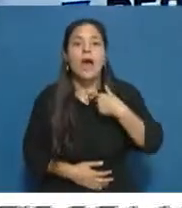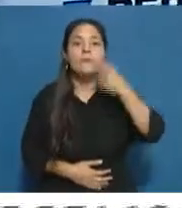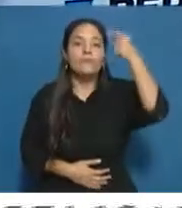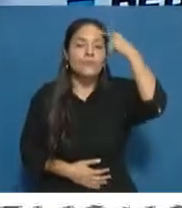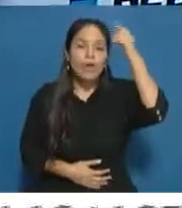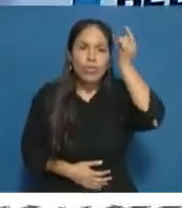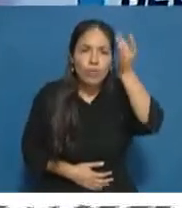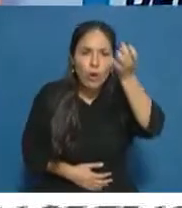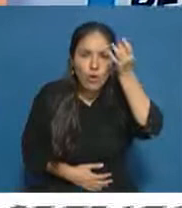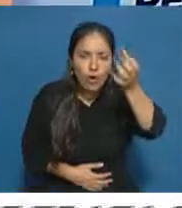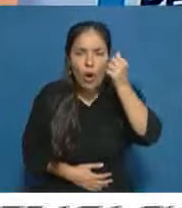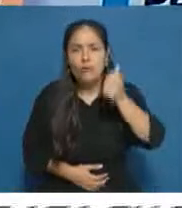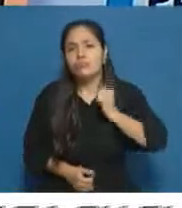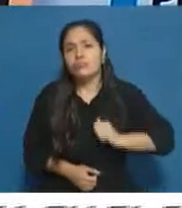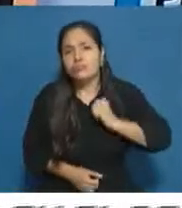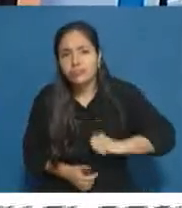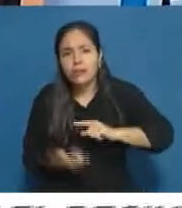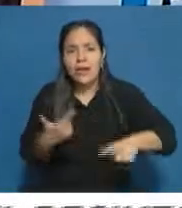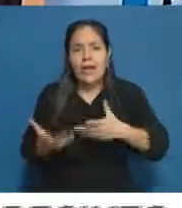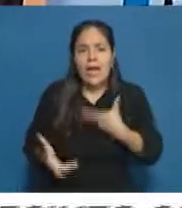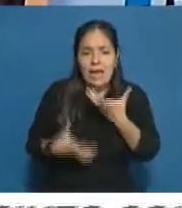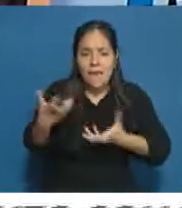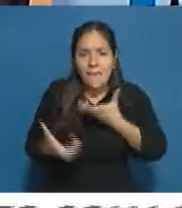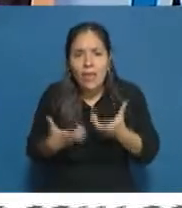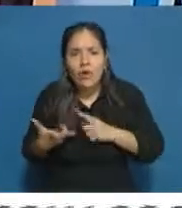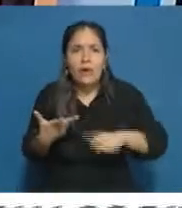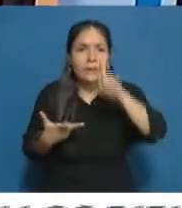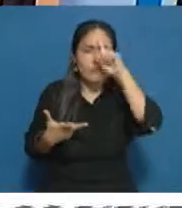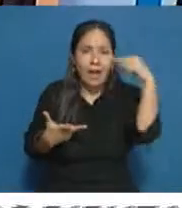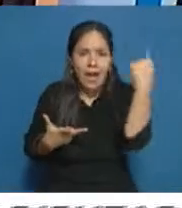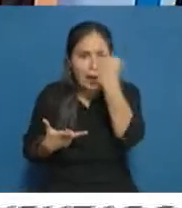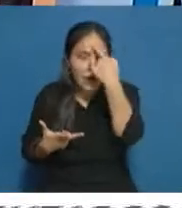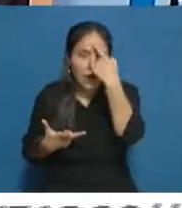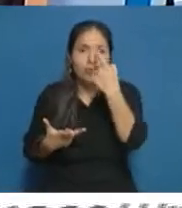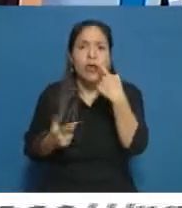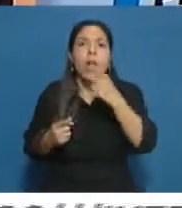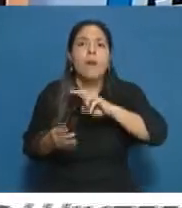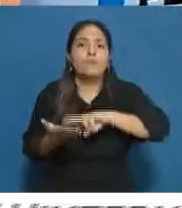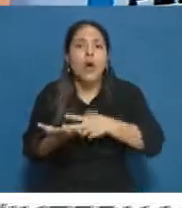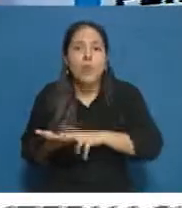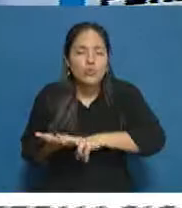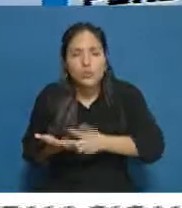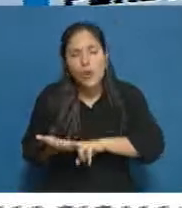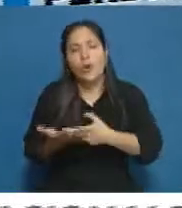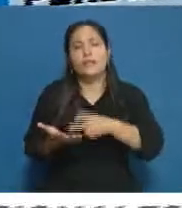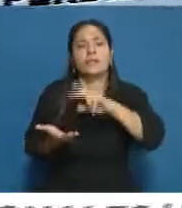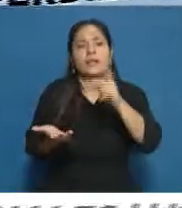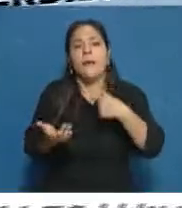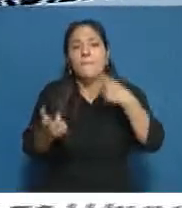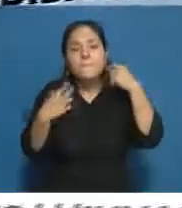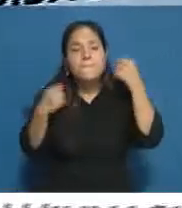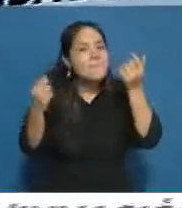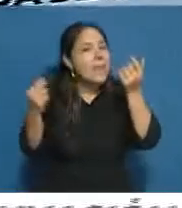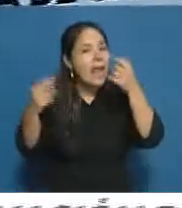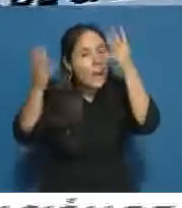de cabeza, diarrea, quemaduras en la piel, mareos, convulsiones, pérdida del cabello. ¿Y cuáles son las